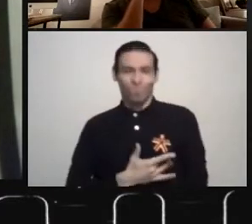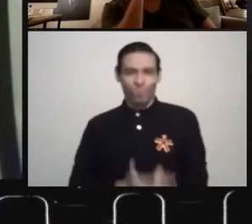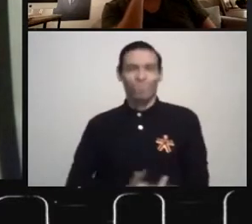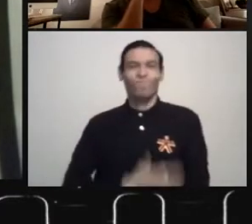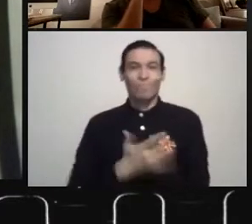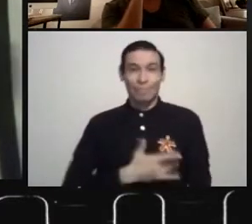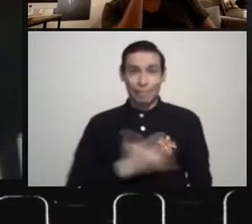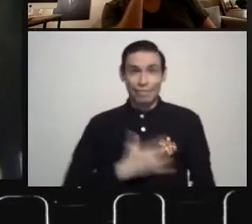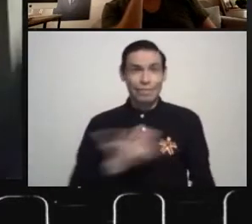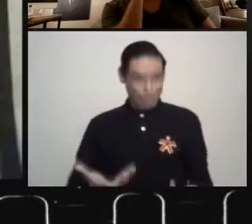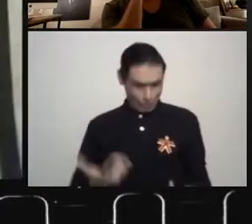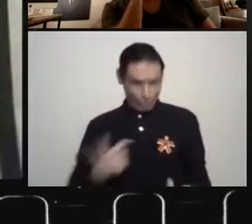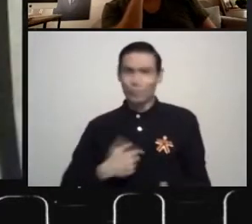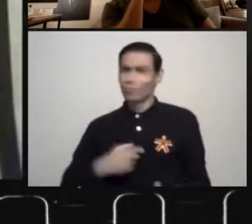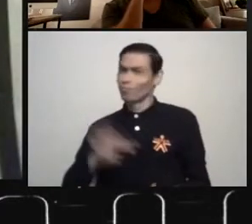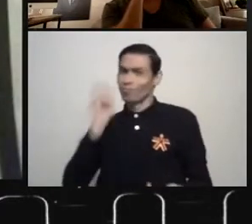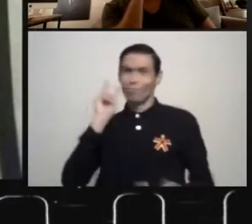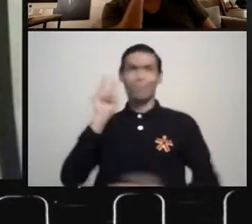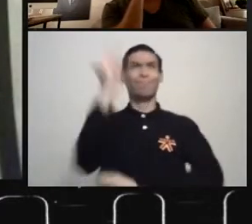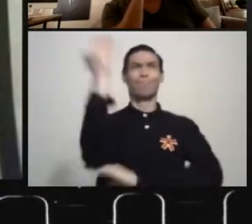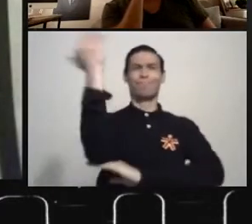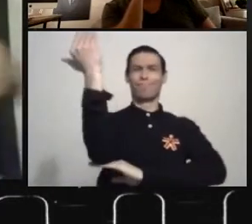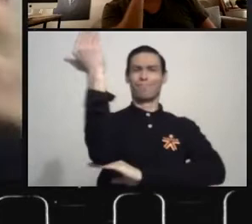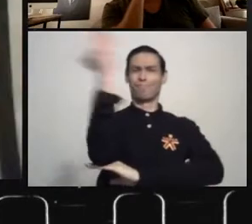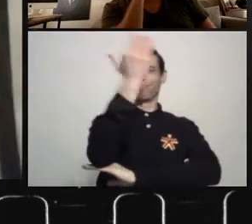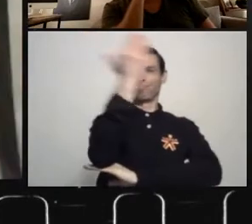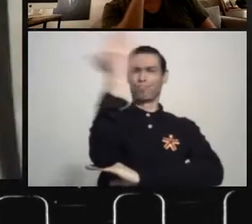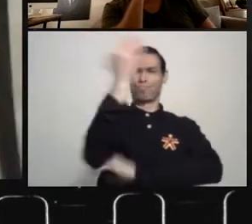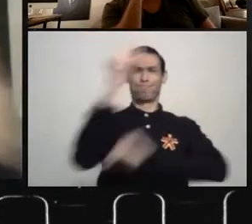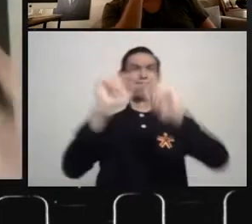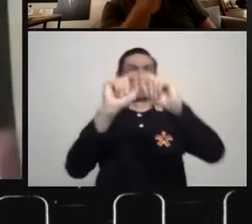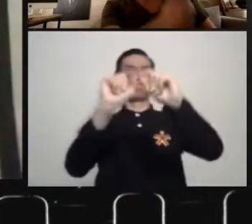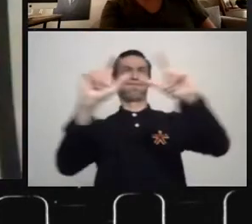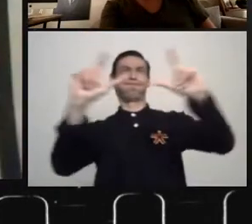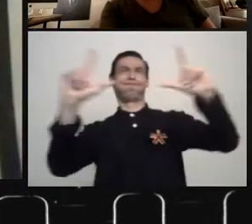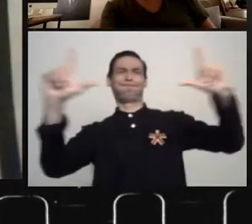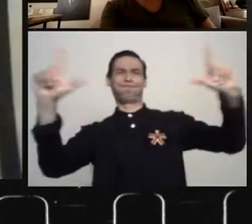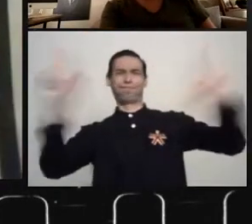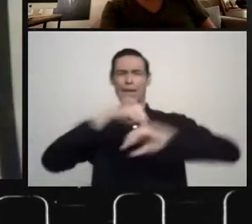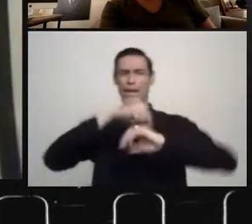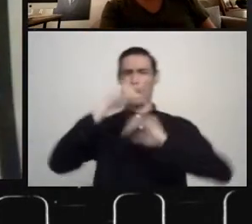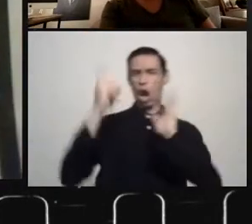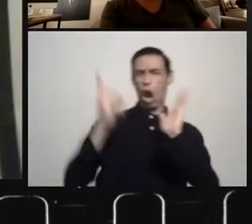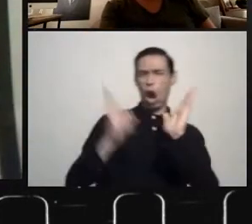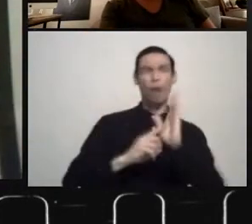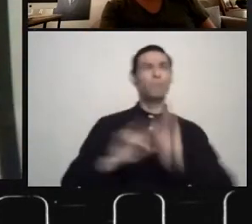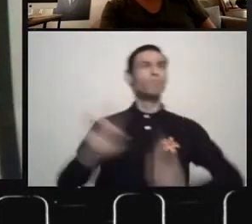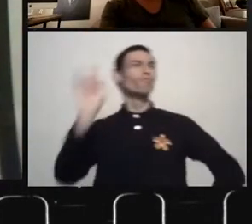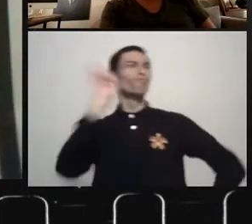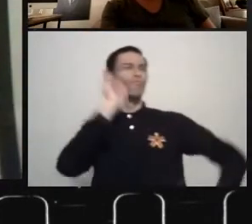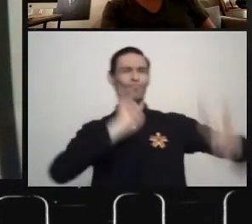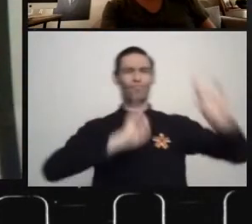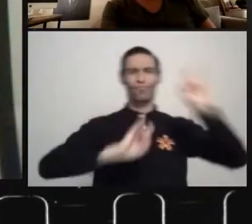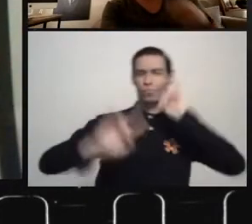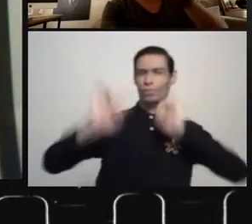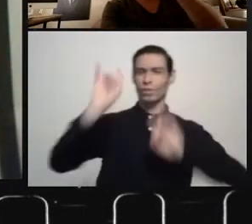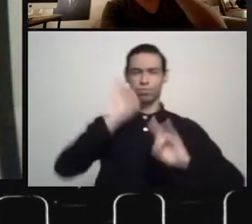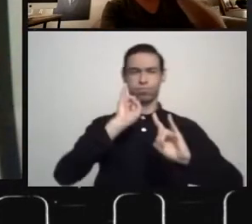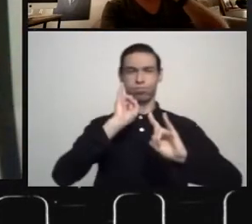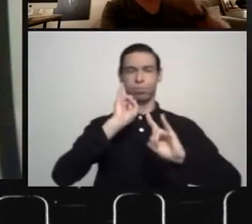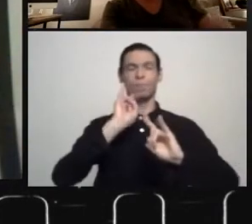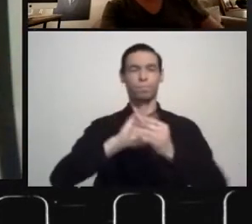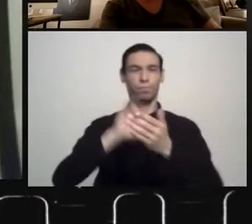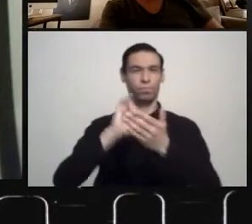quiere ver su película grandota, con el sonido que es, envolvente. Entonces realmente cuando